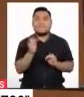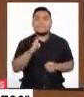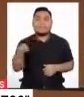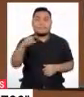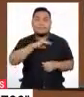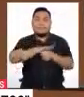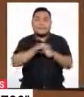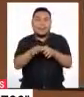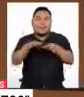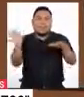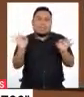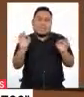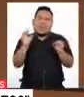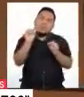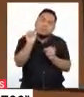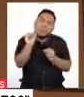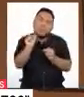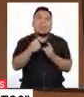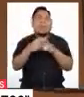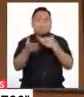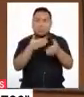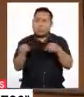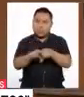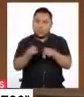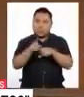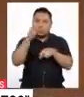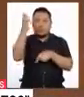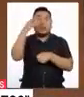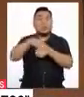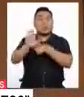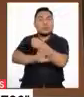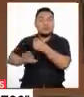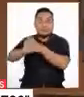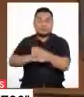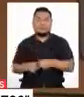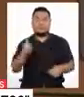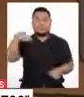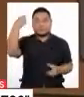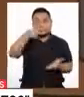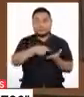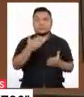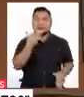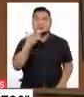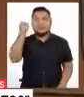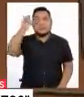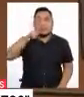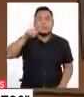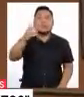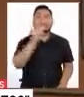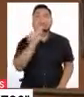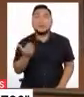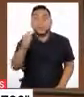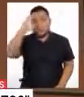nivel de contagio, pero para tomar las medidas de previsión. Viajará, a la próxima semana está programado viajes a